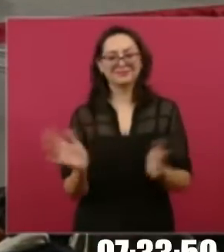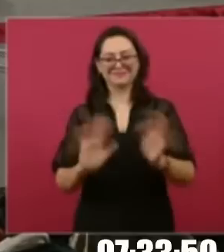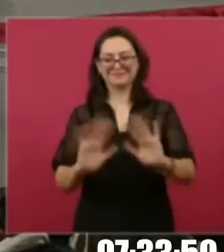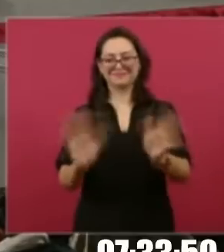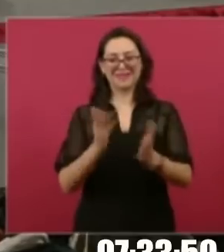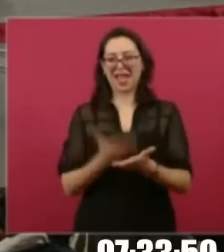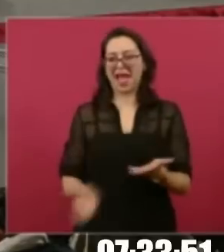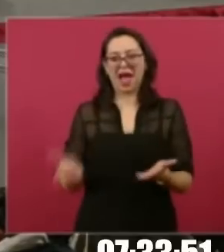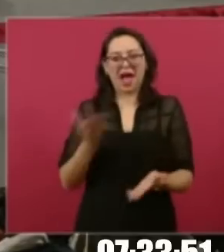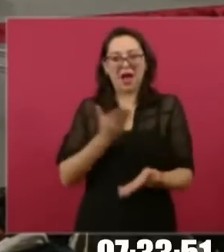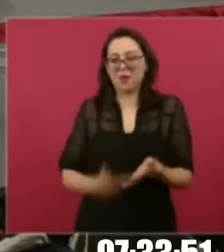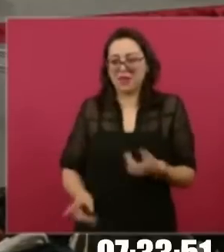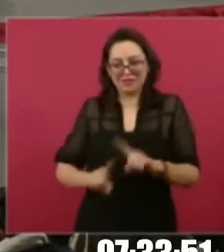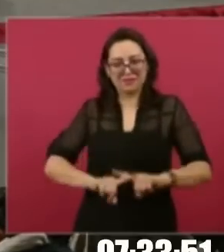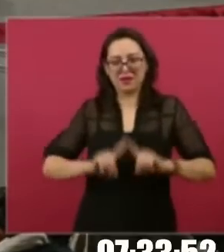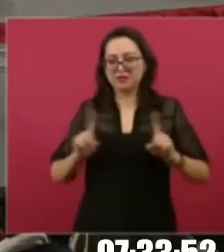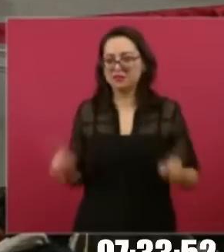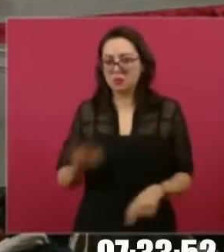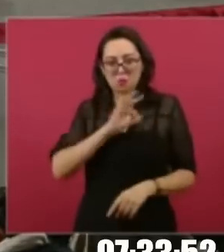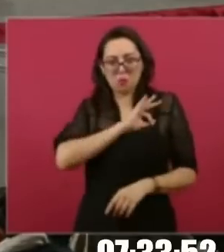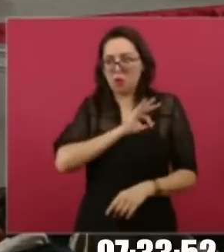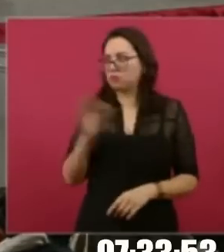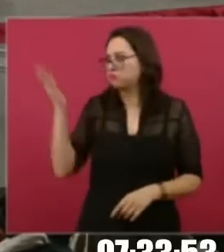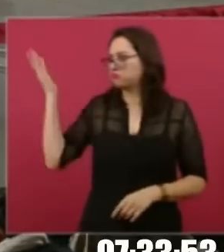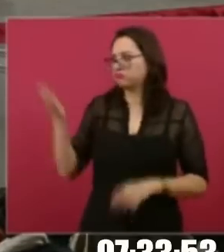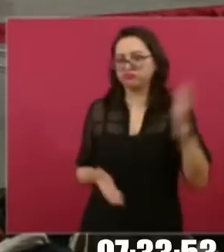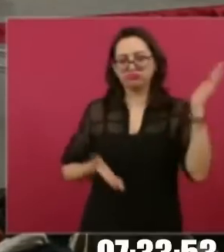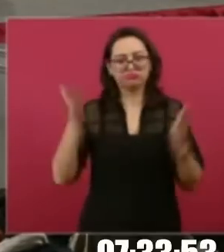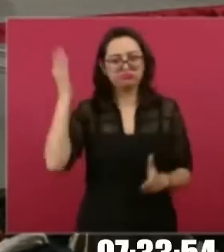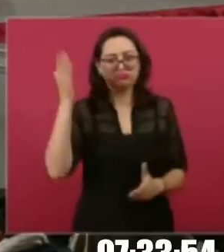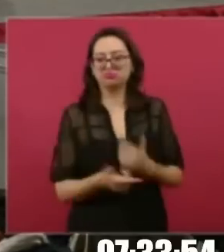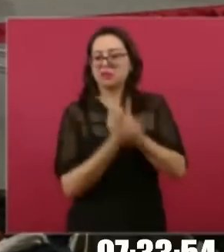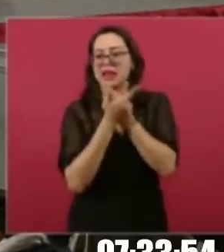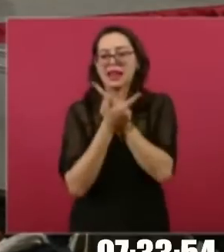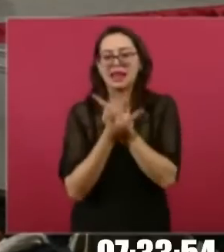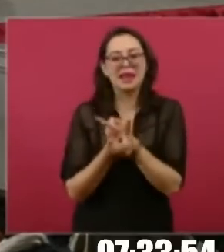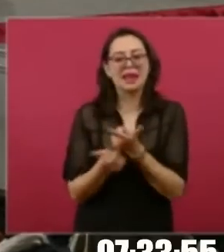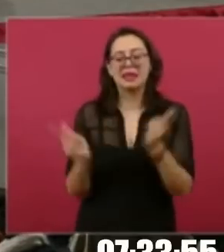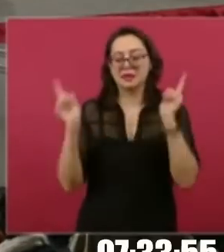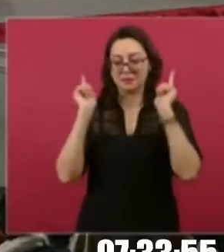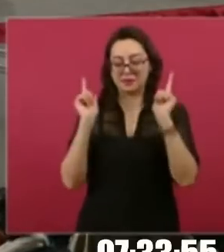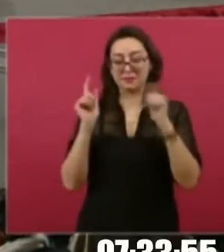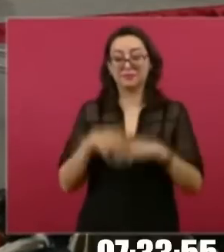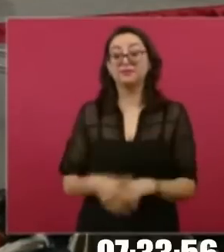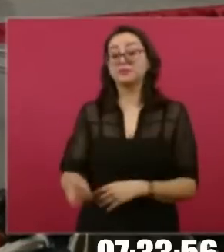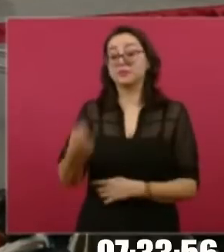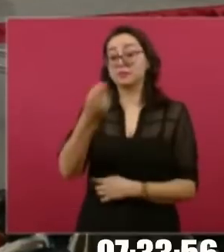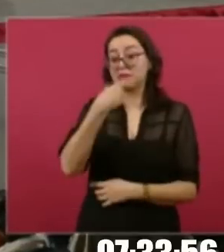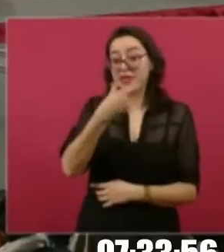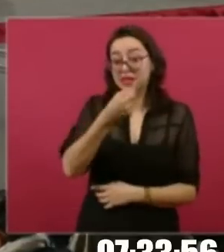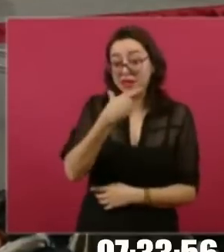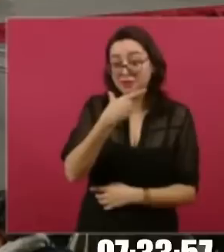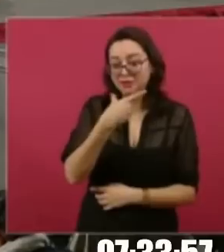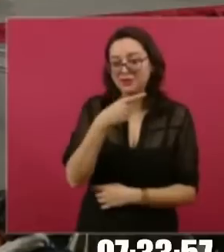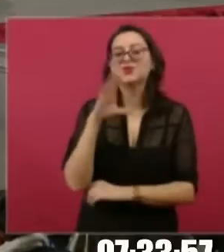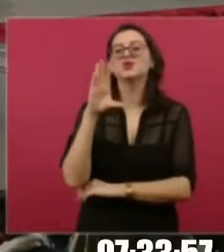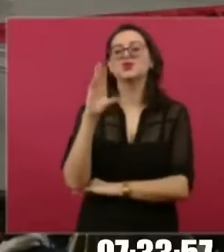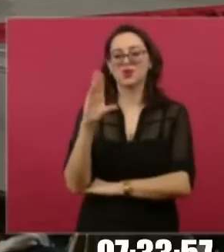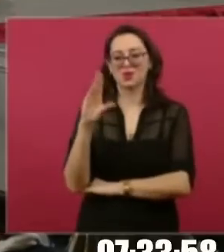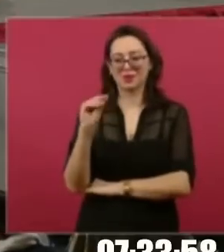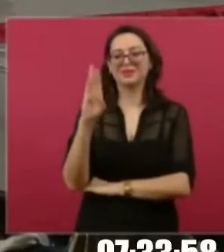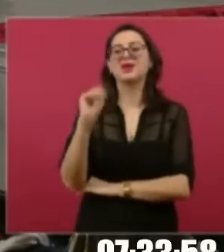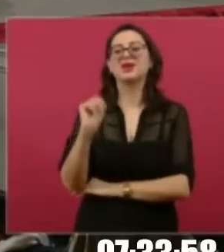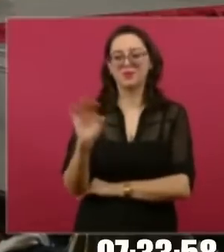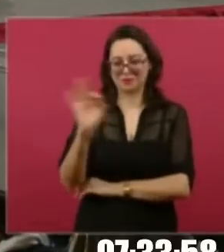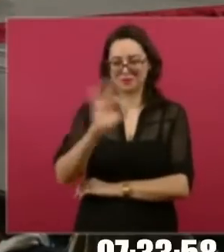o al este a todo se atiende Y tenemos además un nivel de abasto del 99% cuando apenas